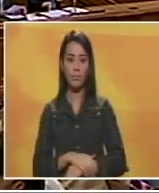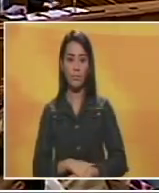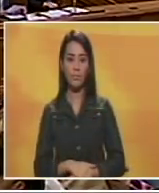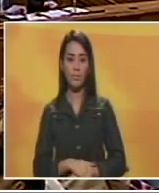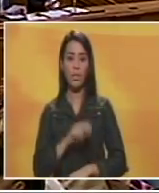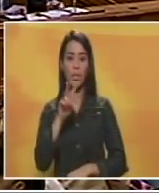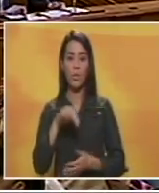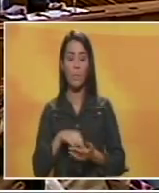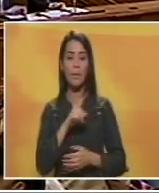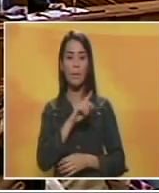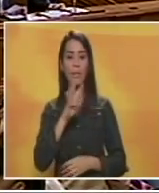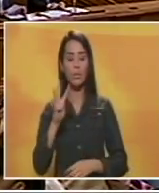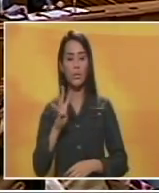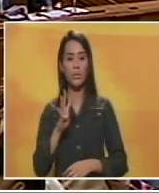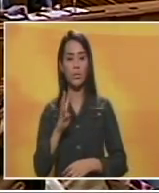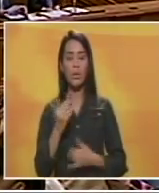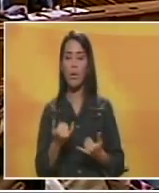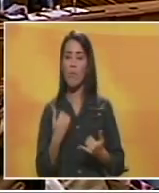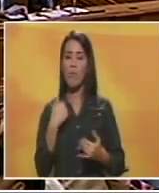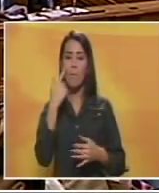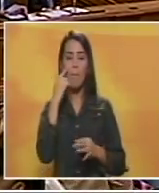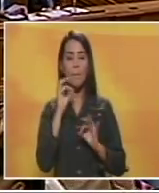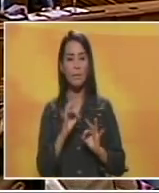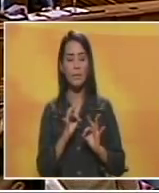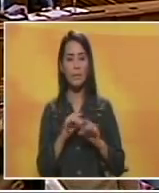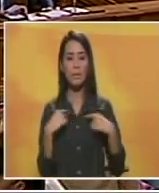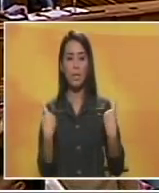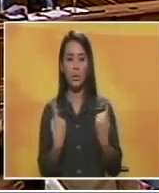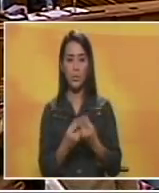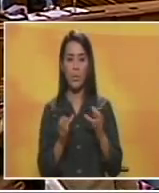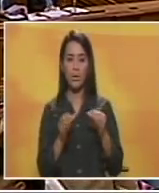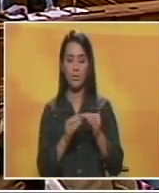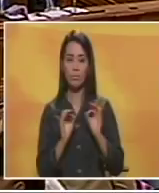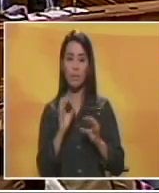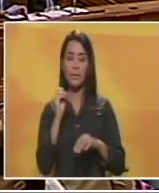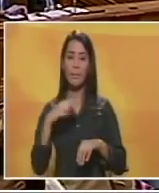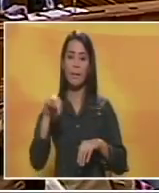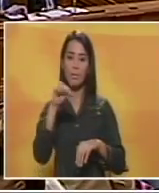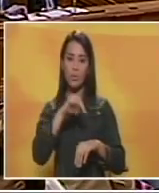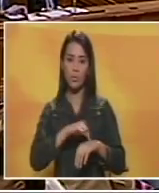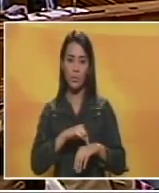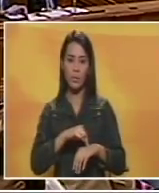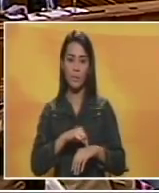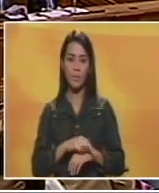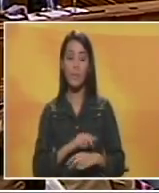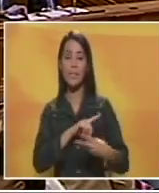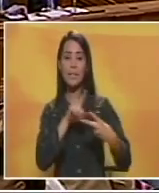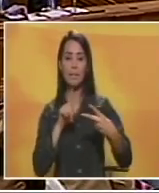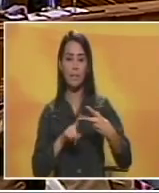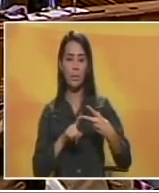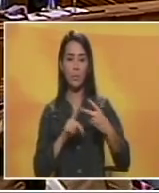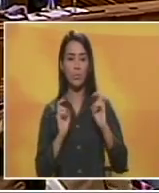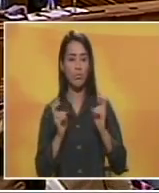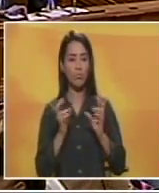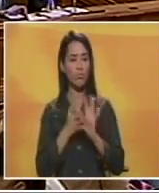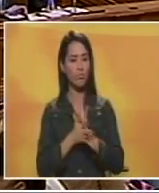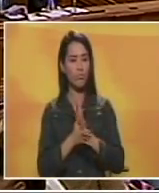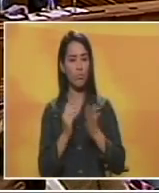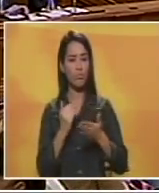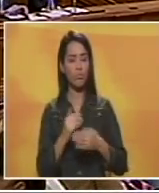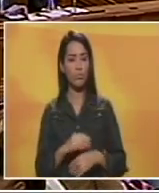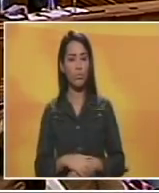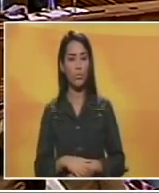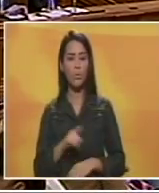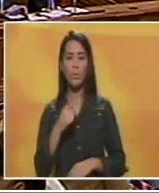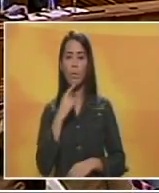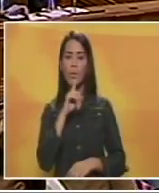el 2014. Aquí vamos a estar muy pendientes en el hemiciclo de sesiones de la Asamblea Nacional. El segundo punto, como tú habías